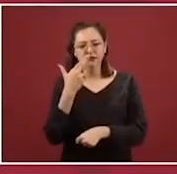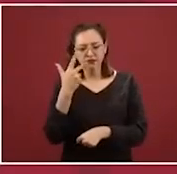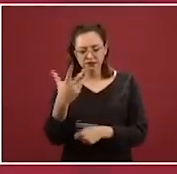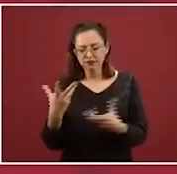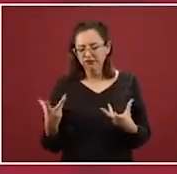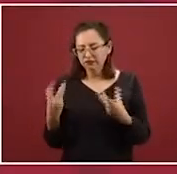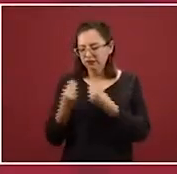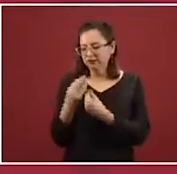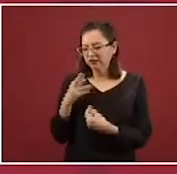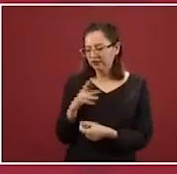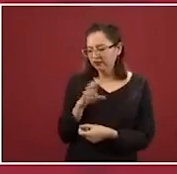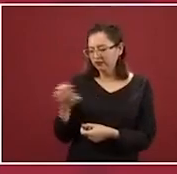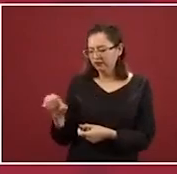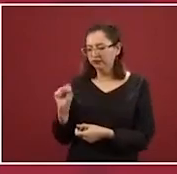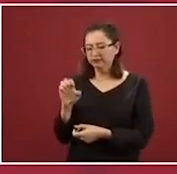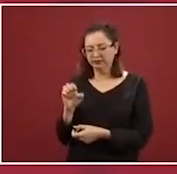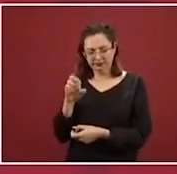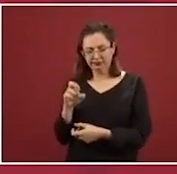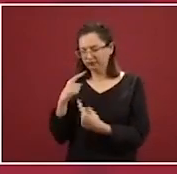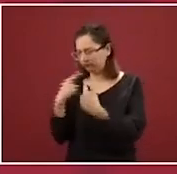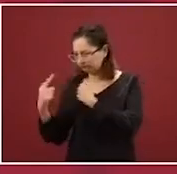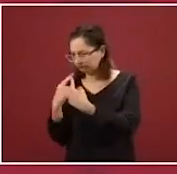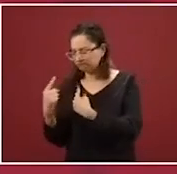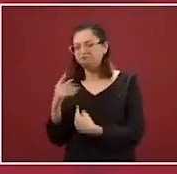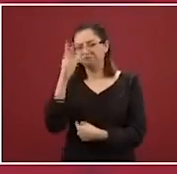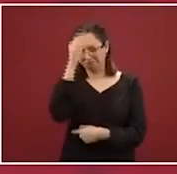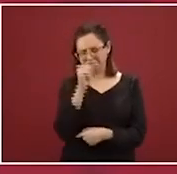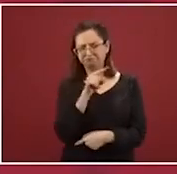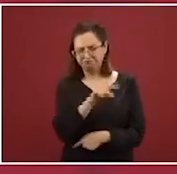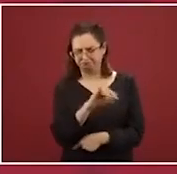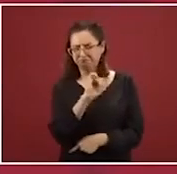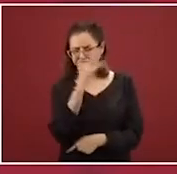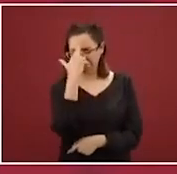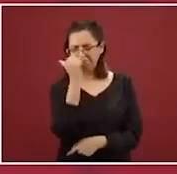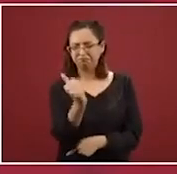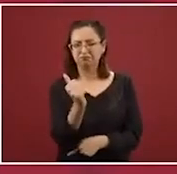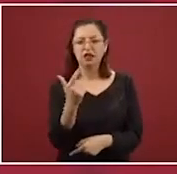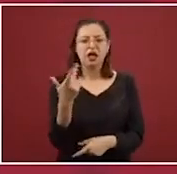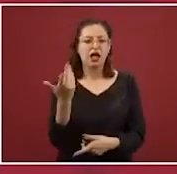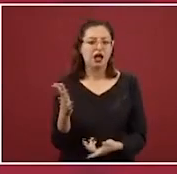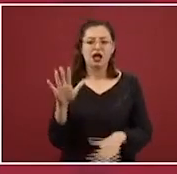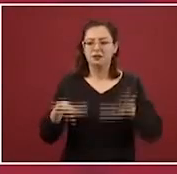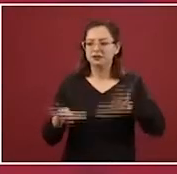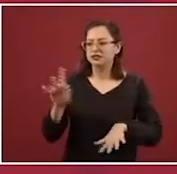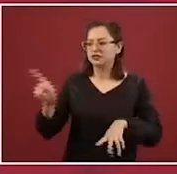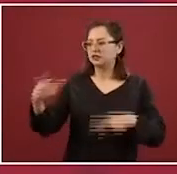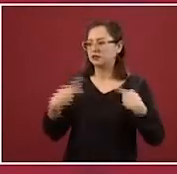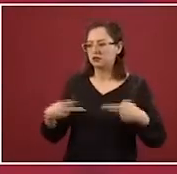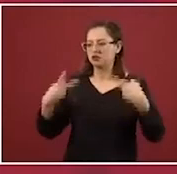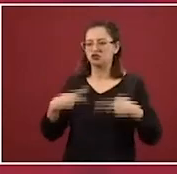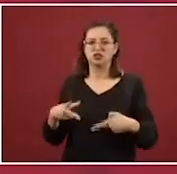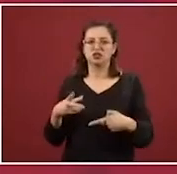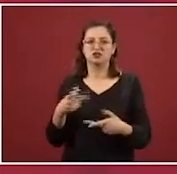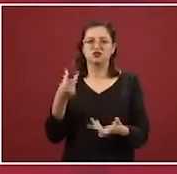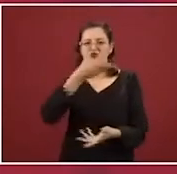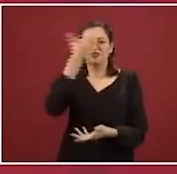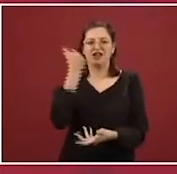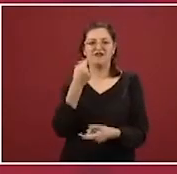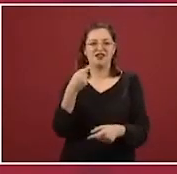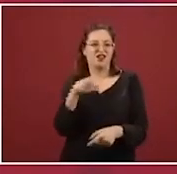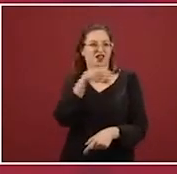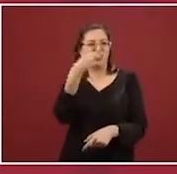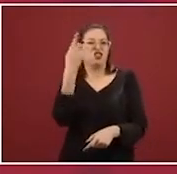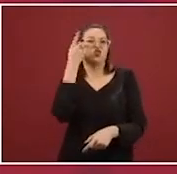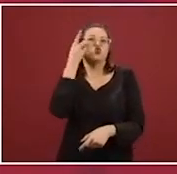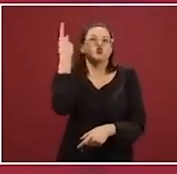y CENER, lo vamos a tomar muy, muy en cuenta. Tiene razón, la gente carga en base a una marca, por eso también